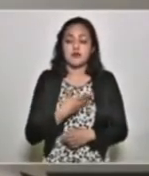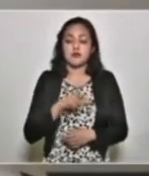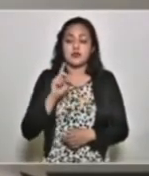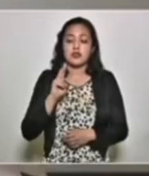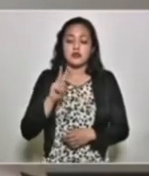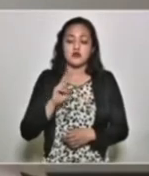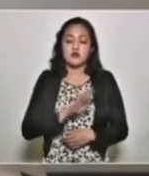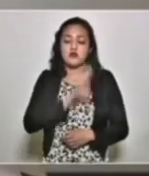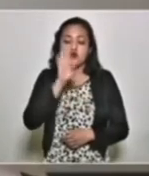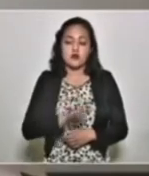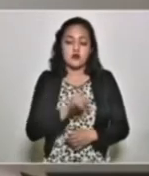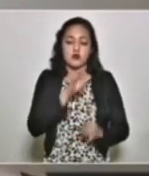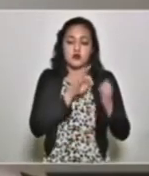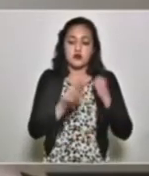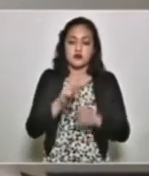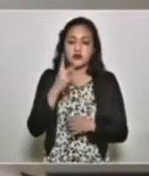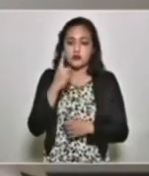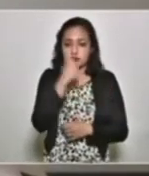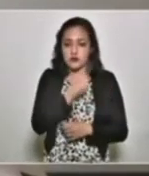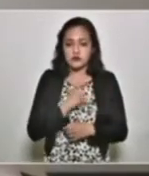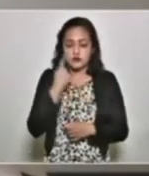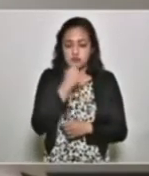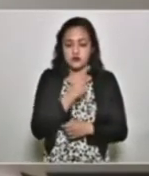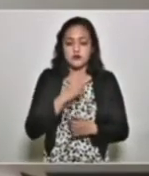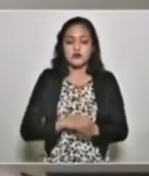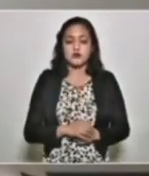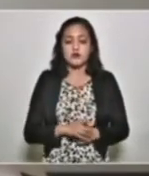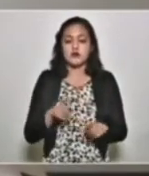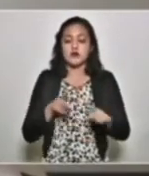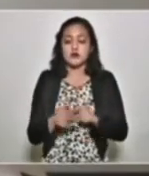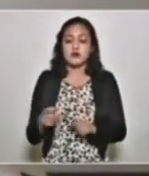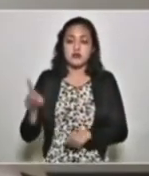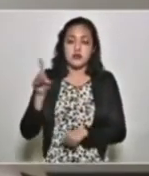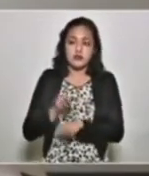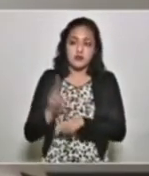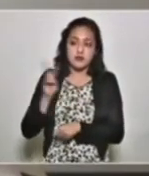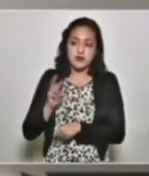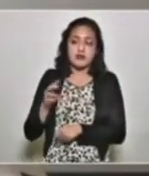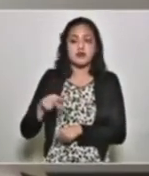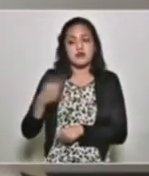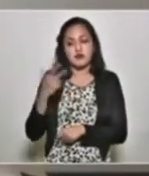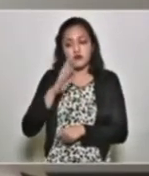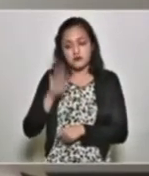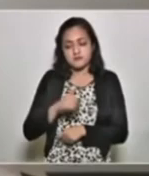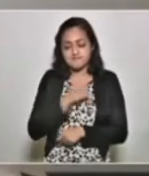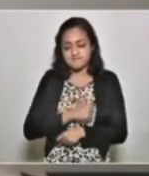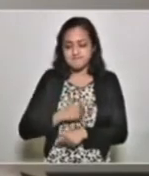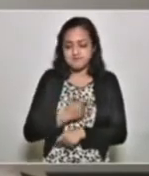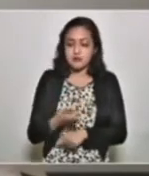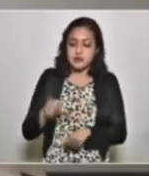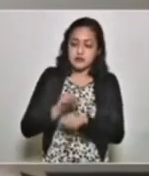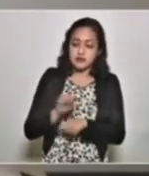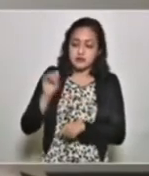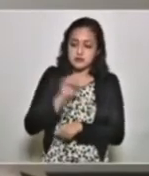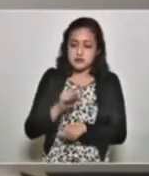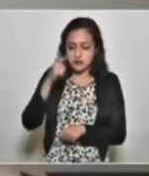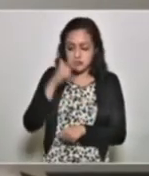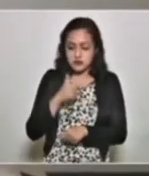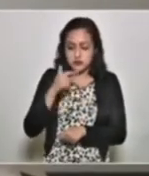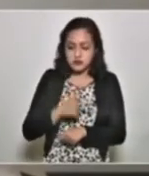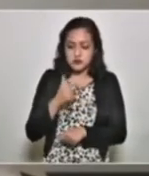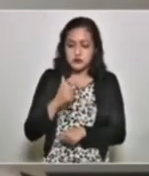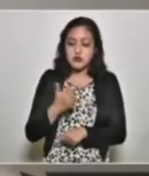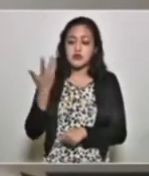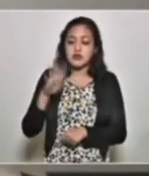32 defunciones en las últimas 72 horas. A corte del viernes, 13 lamentables defunciones. A corte del sábado